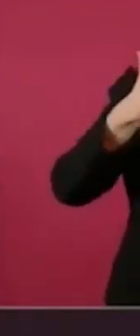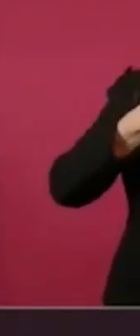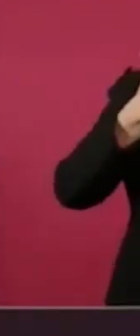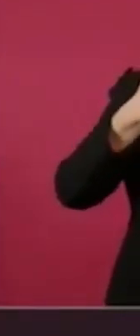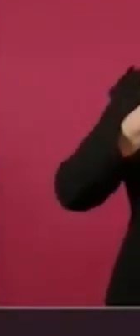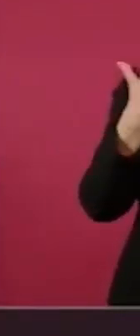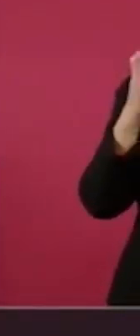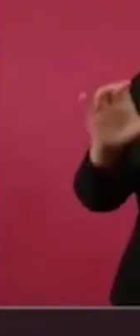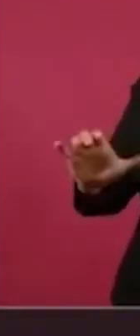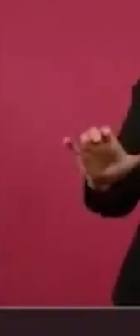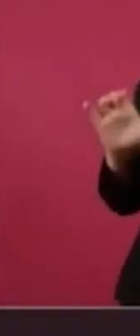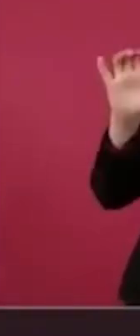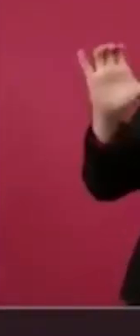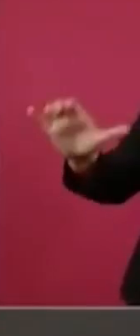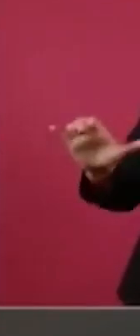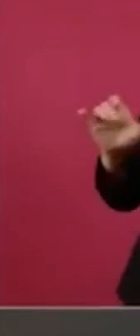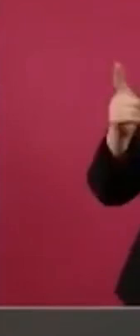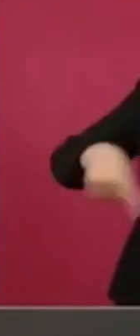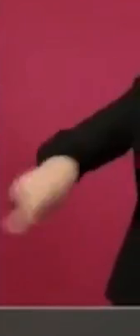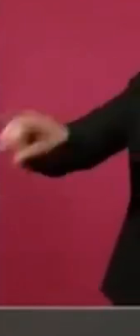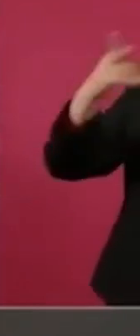que están muy expuestos,